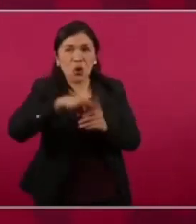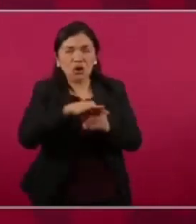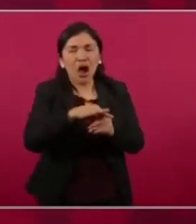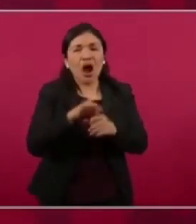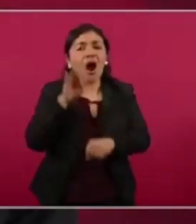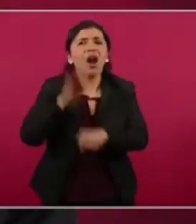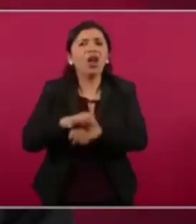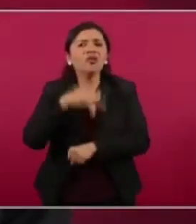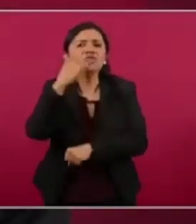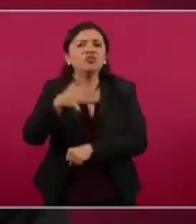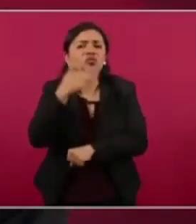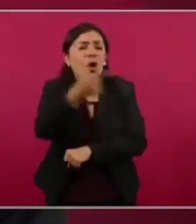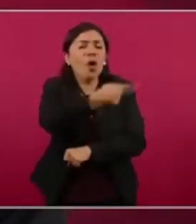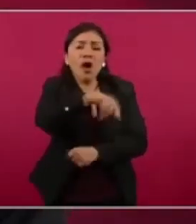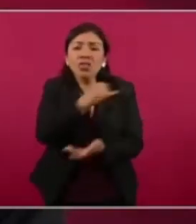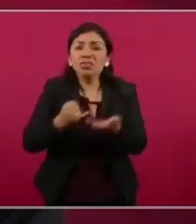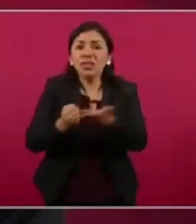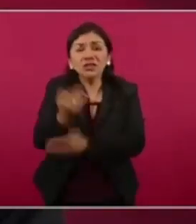decidir.